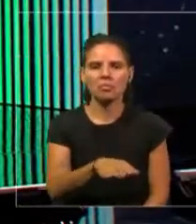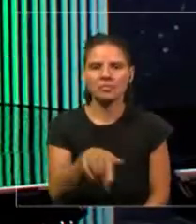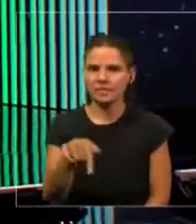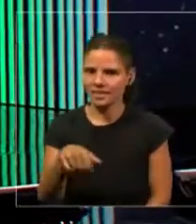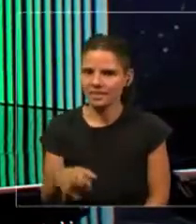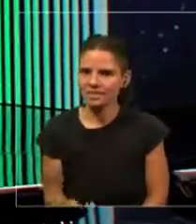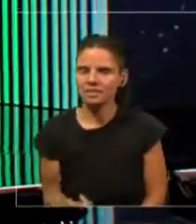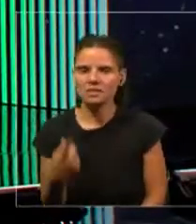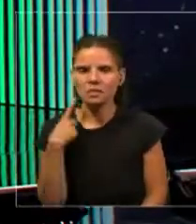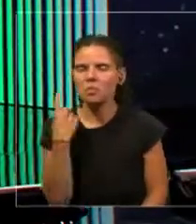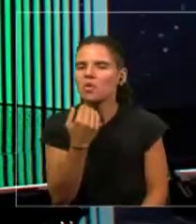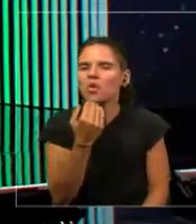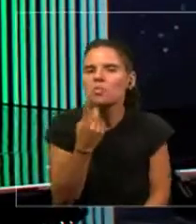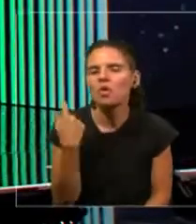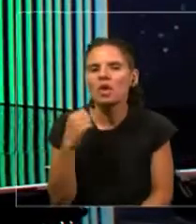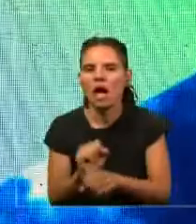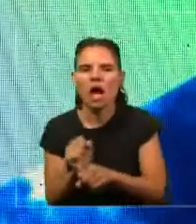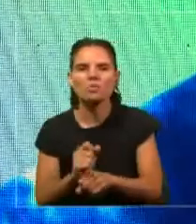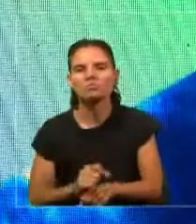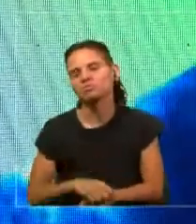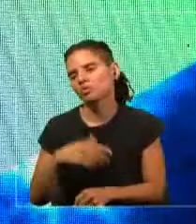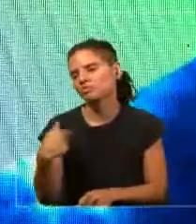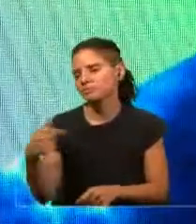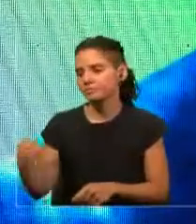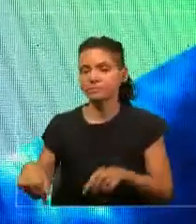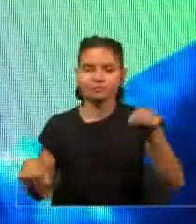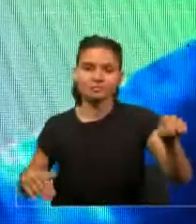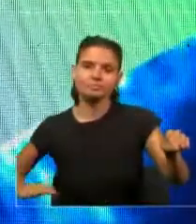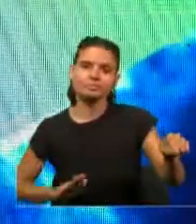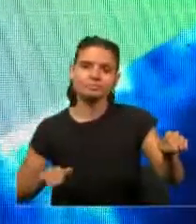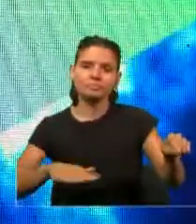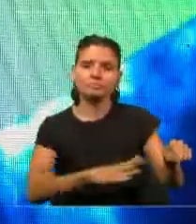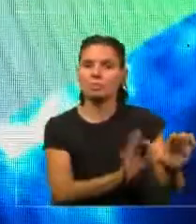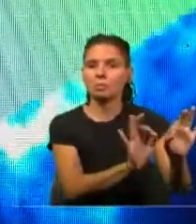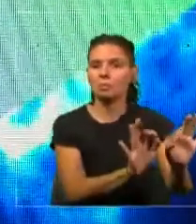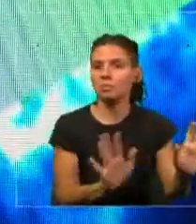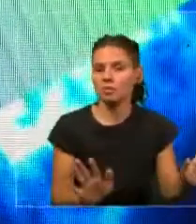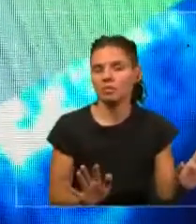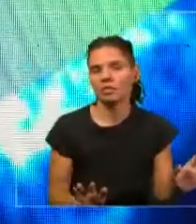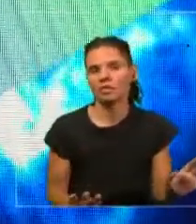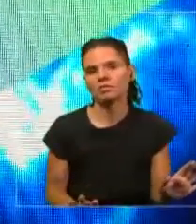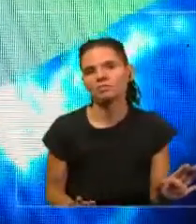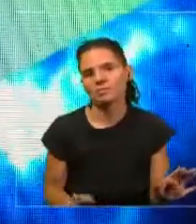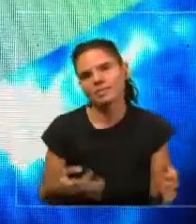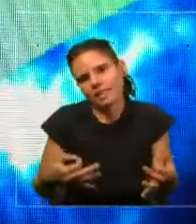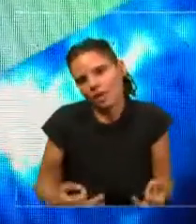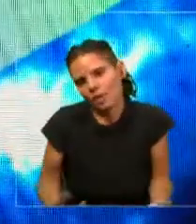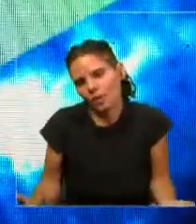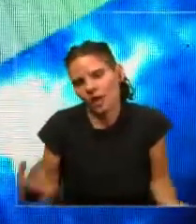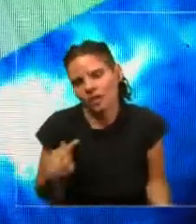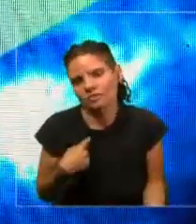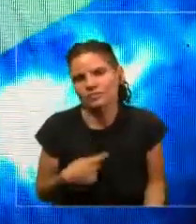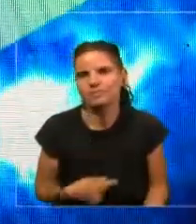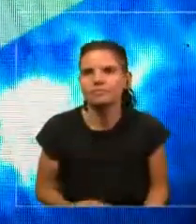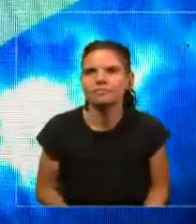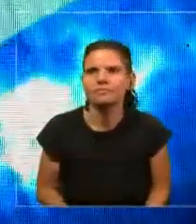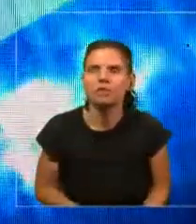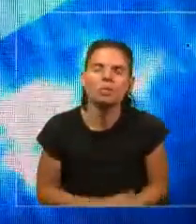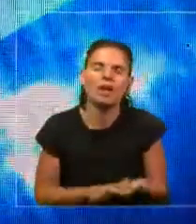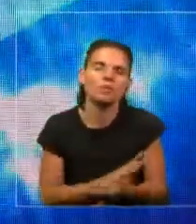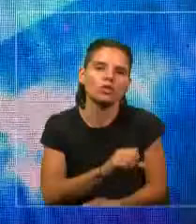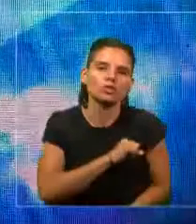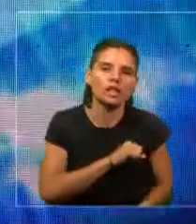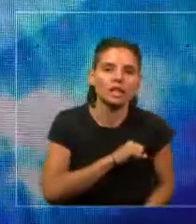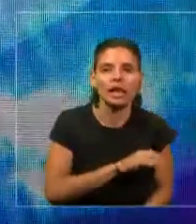instrumento que nos va a llevar de un punto A a B de manera segura, pretendidamente segura, por ejemplo, de